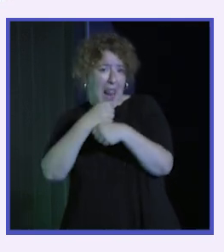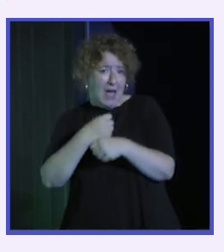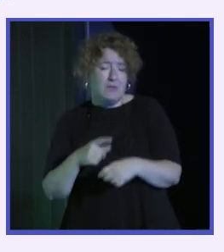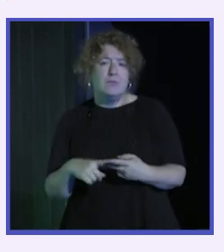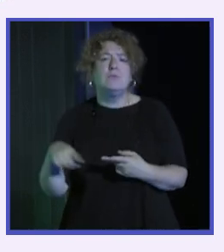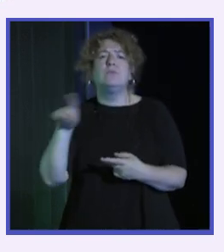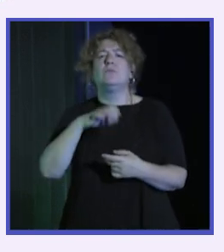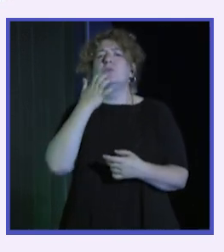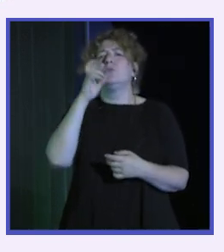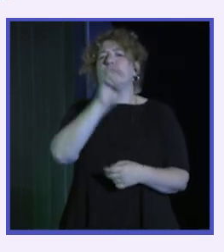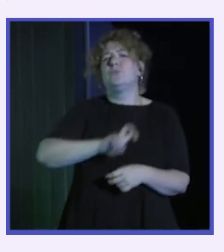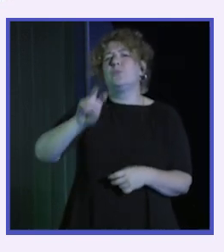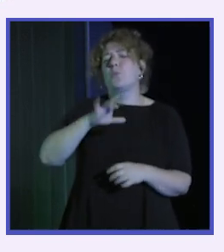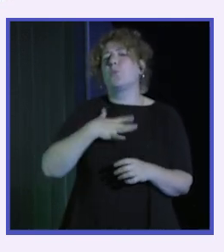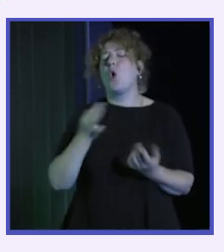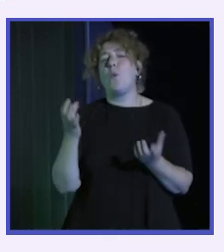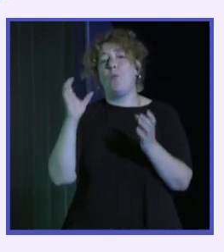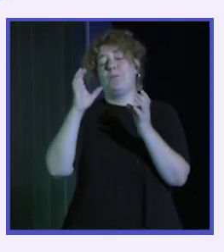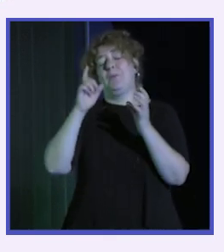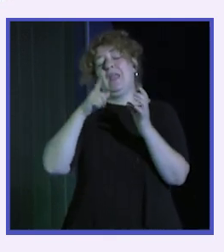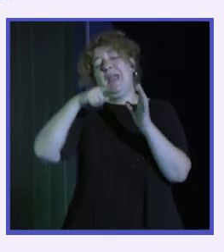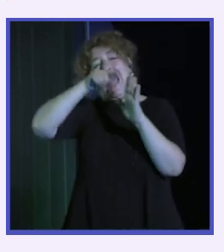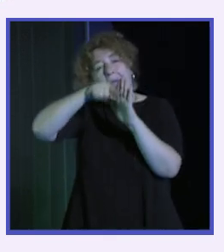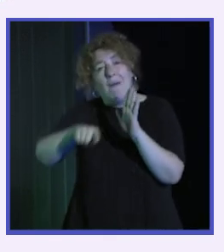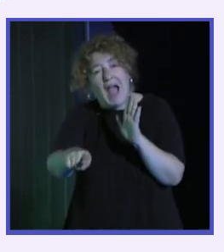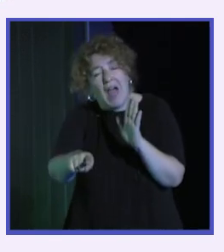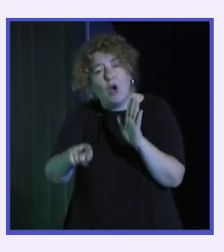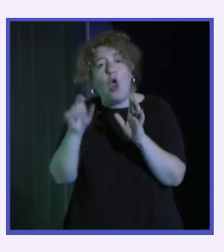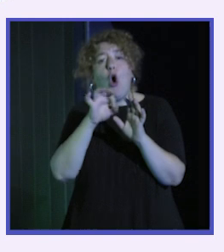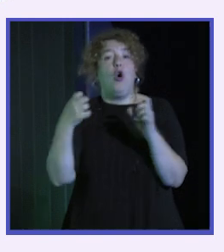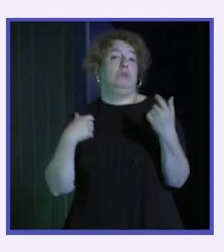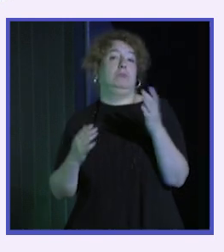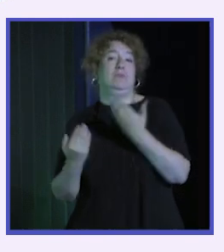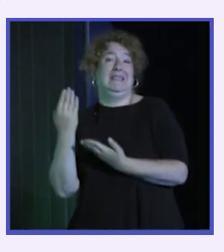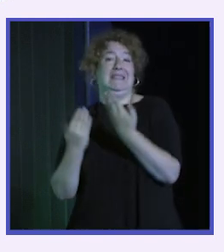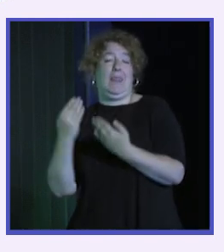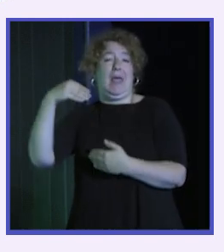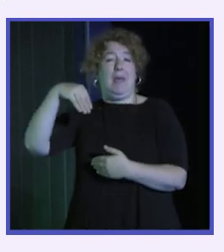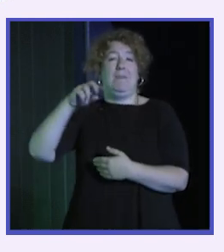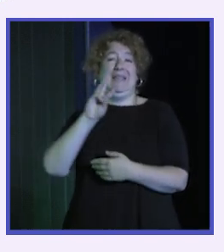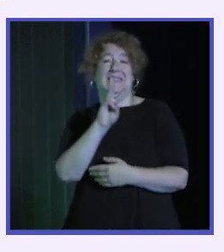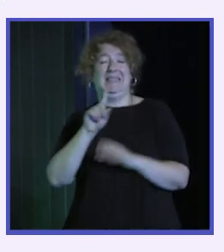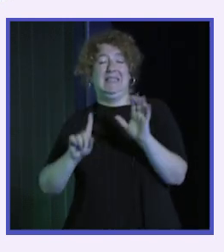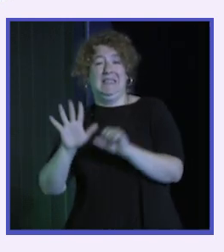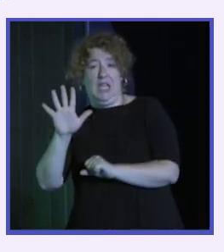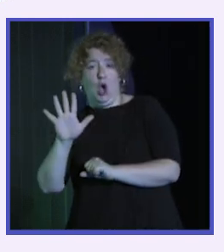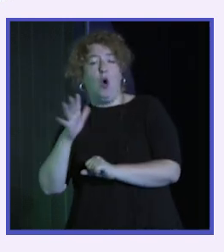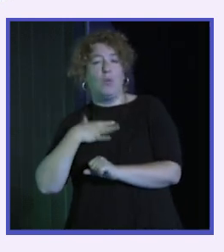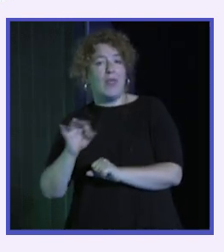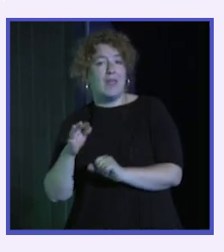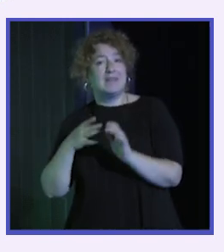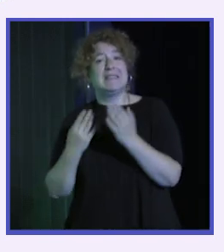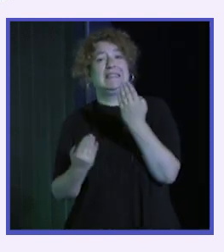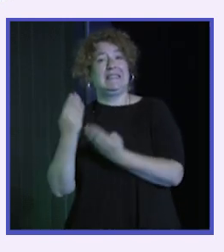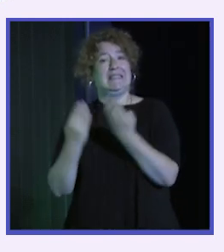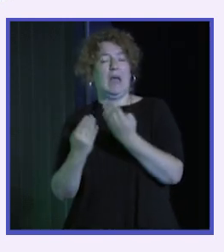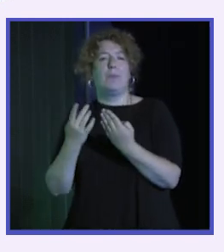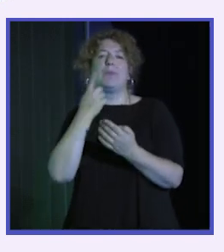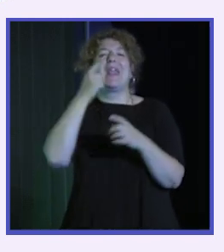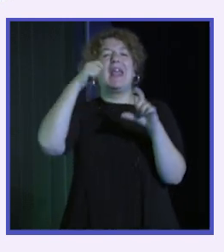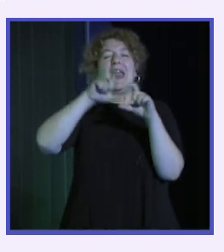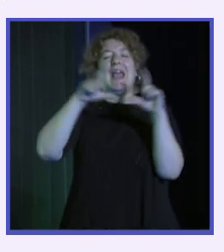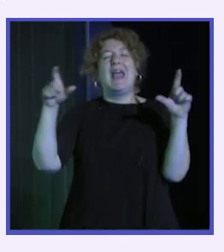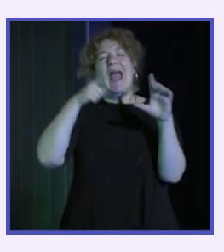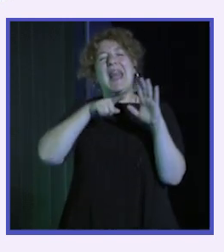través del navegador o podéis acceder desde dentro del chat de M365 Copilot. Si accedéis desde el navegador,